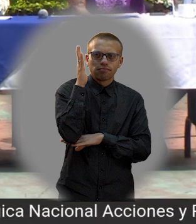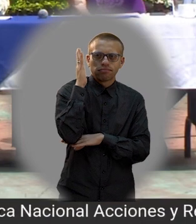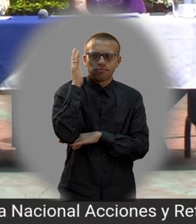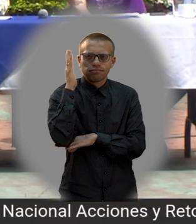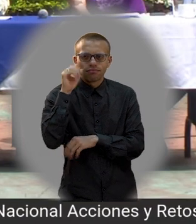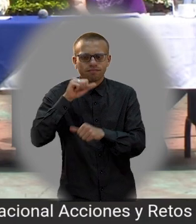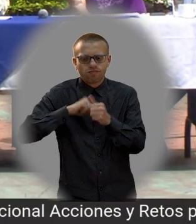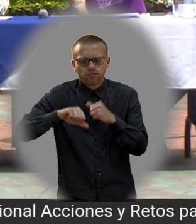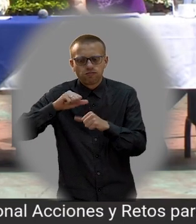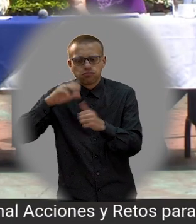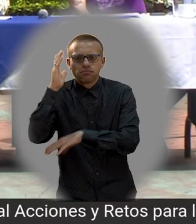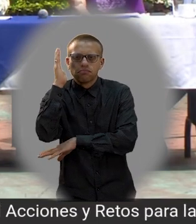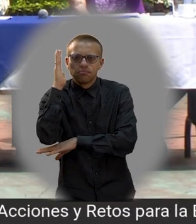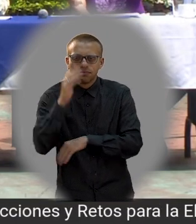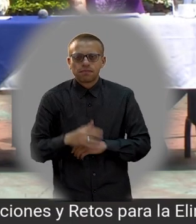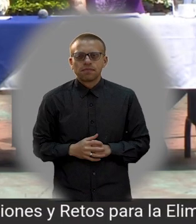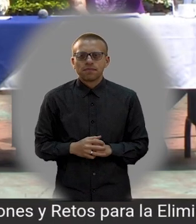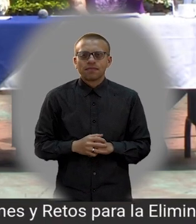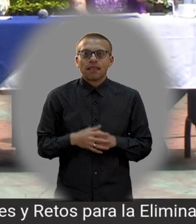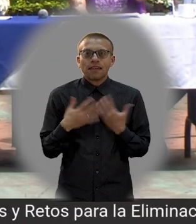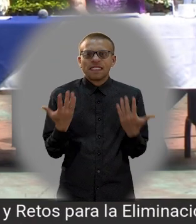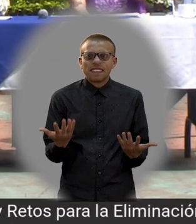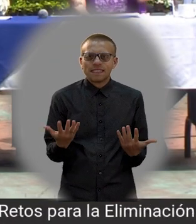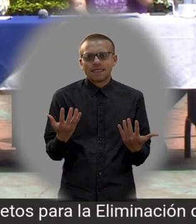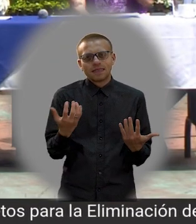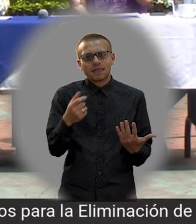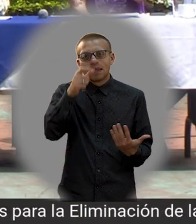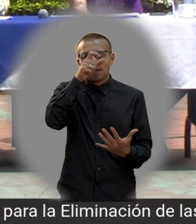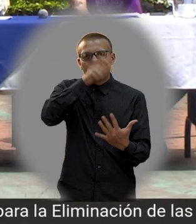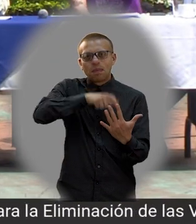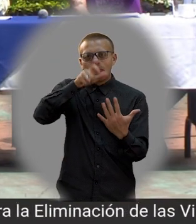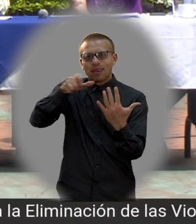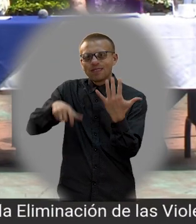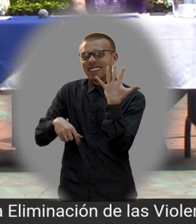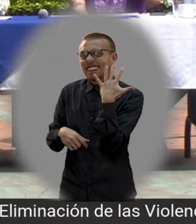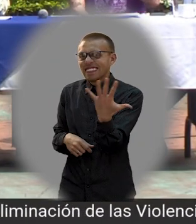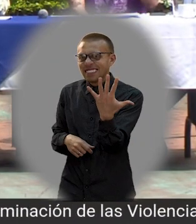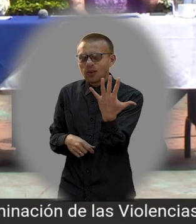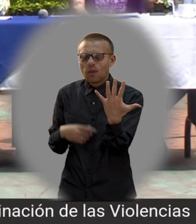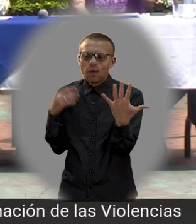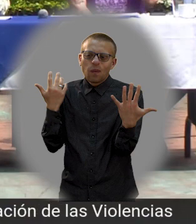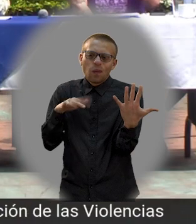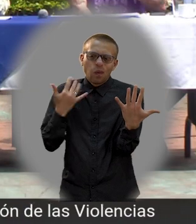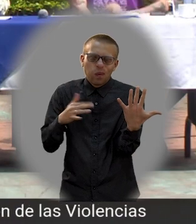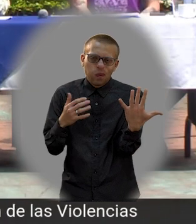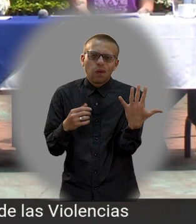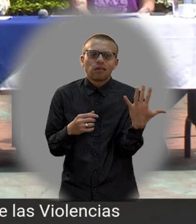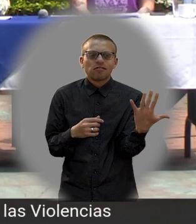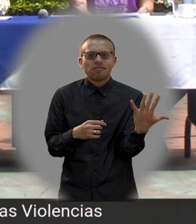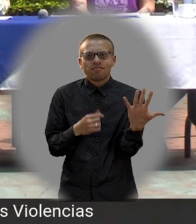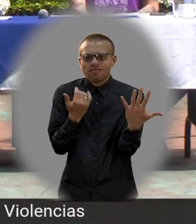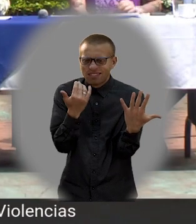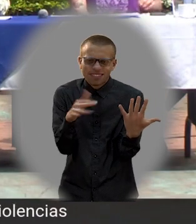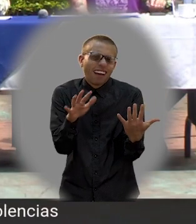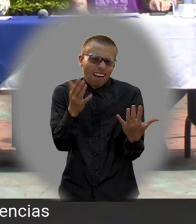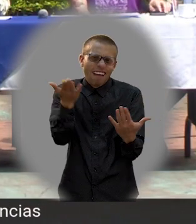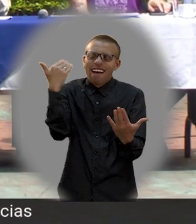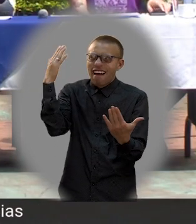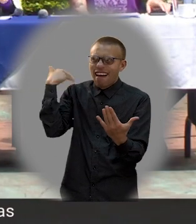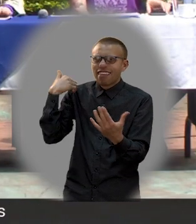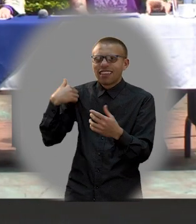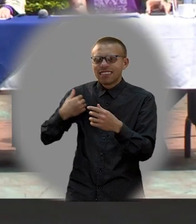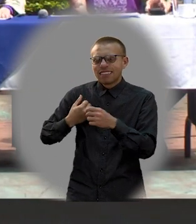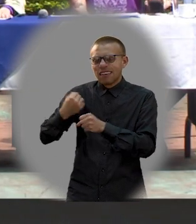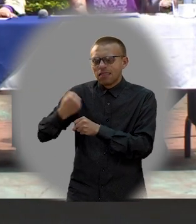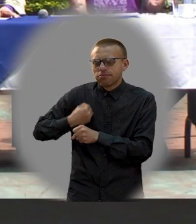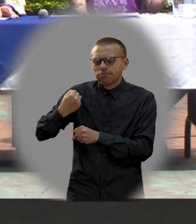con la participación de estas 5 maravillosas personas que efectivamente vienen trabajando desde hace bastante tiempo